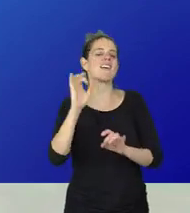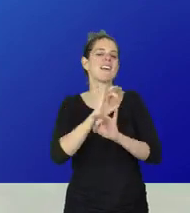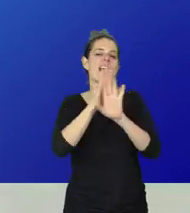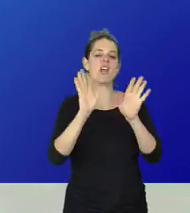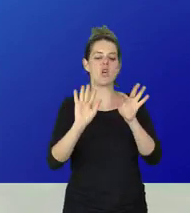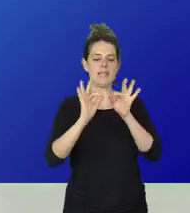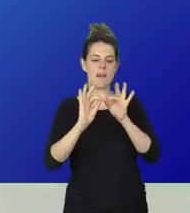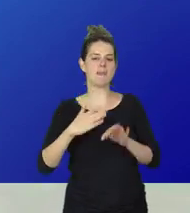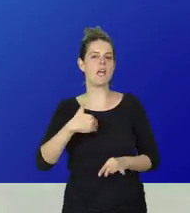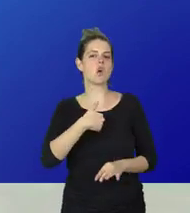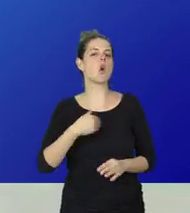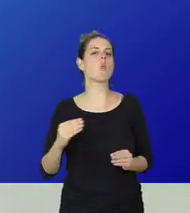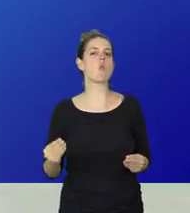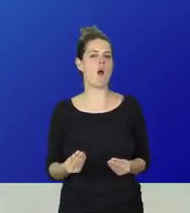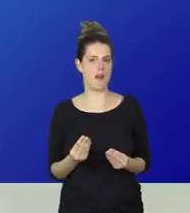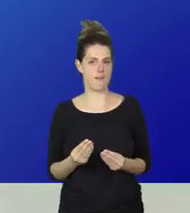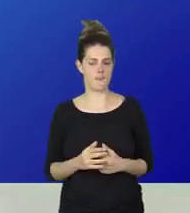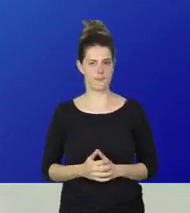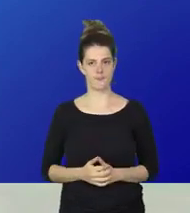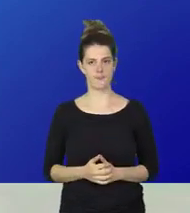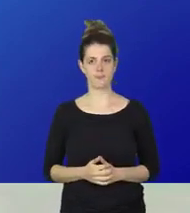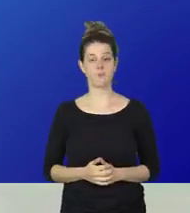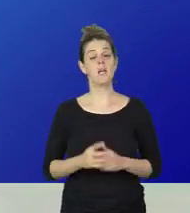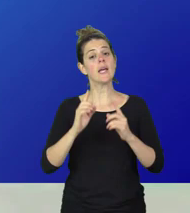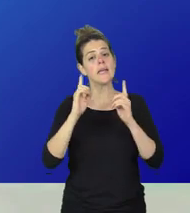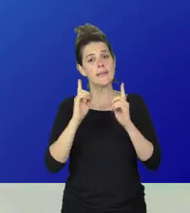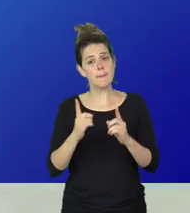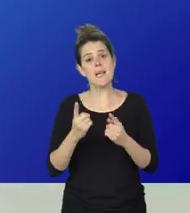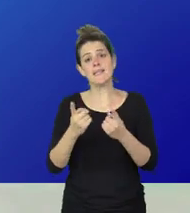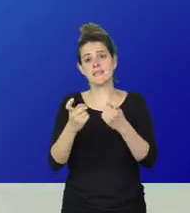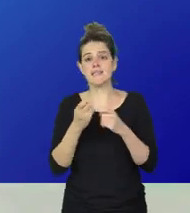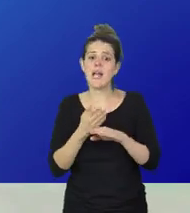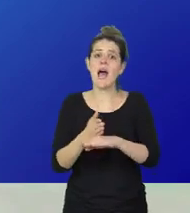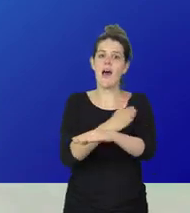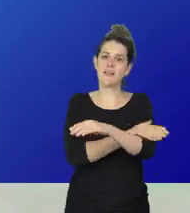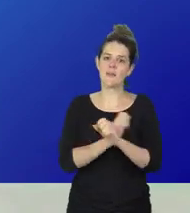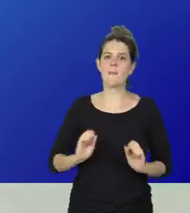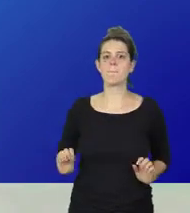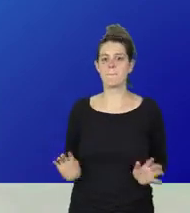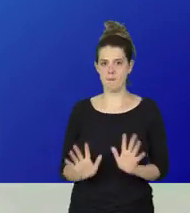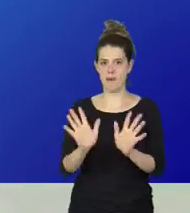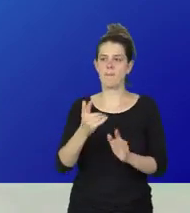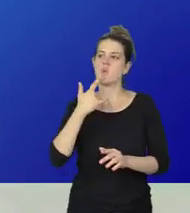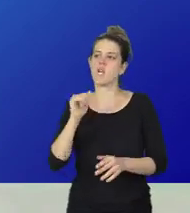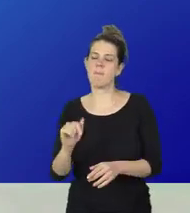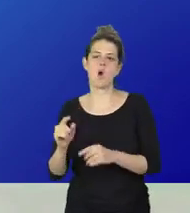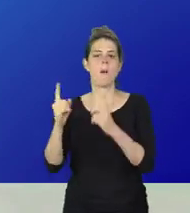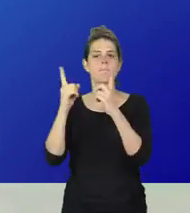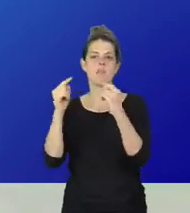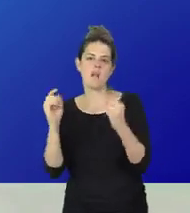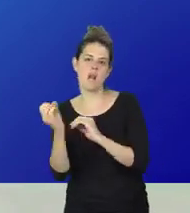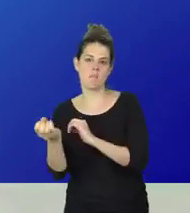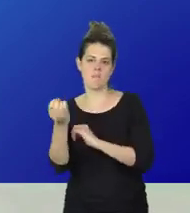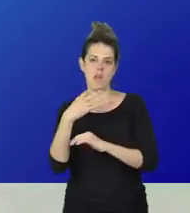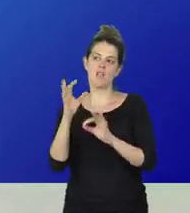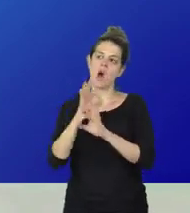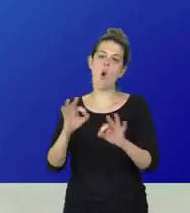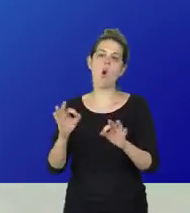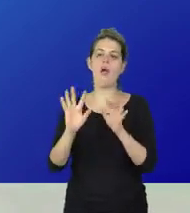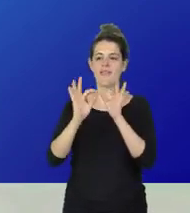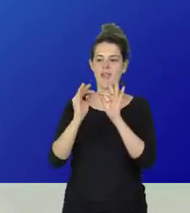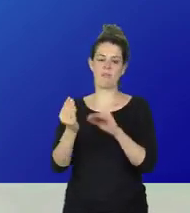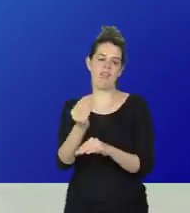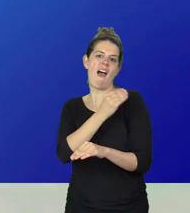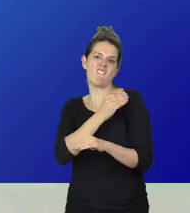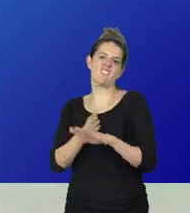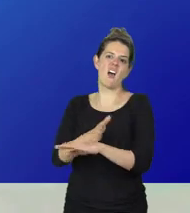y a su vez requiere también de ciertas preparaciones previas, a veces de materiales o de convocatoria a